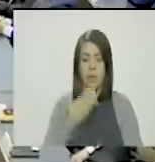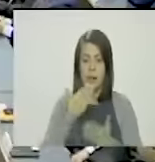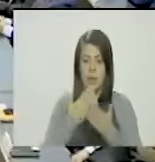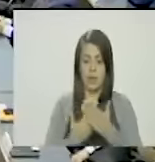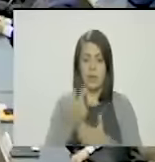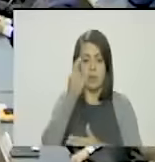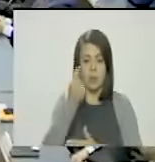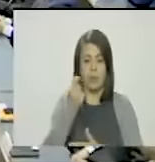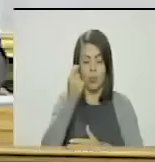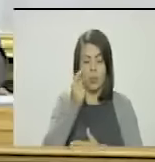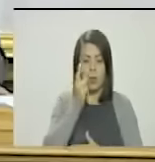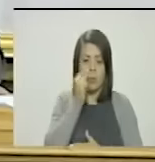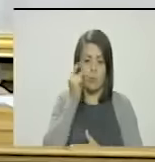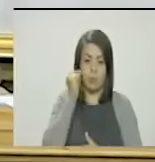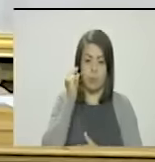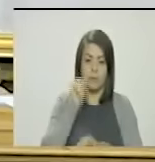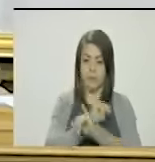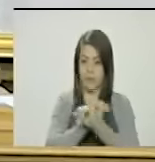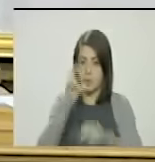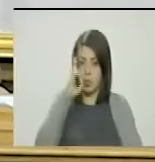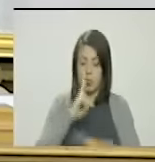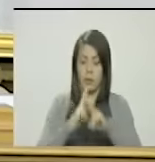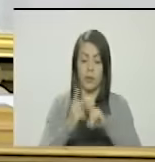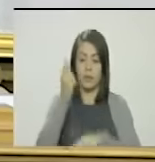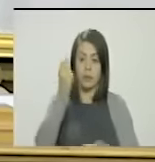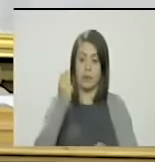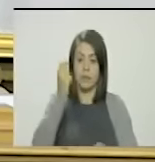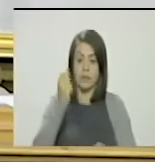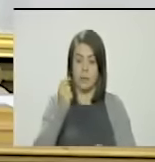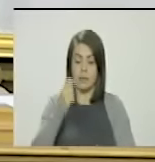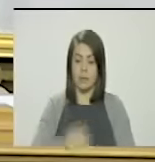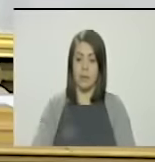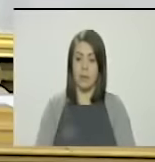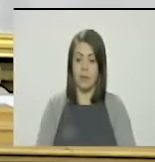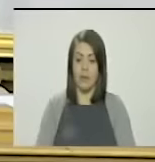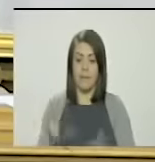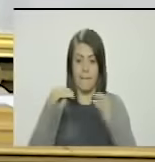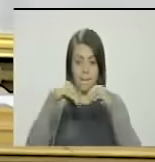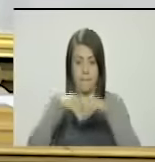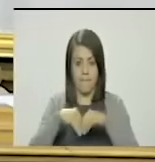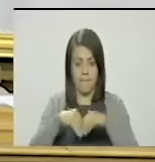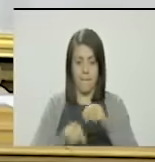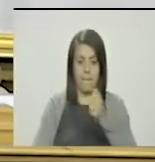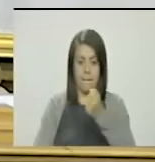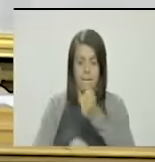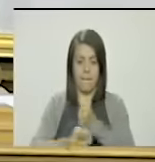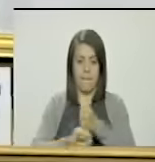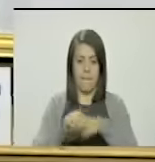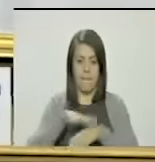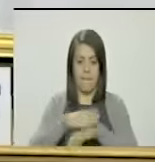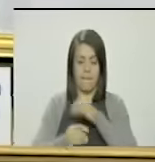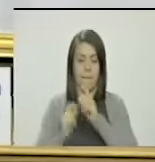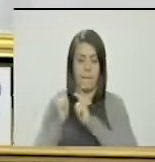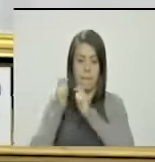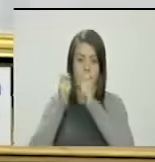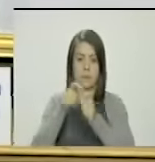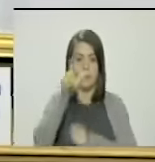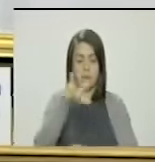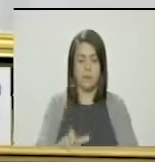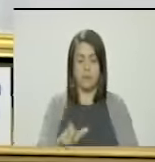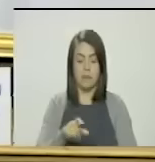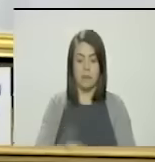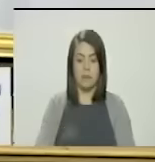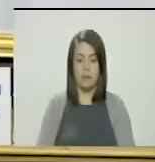Gracias, diputadas y diputados. Las honorables diputadas y los honorables diputados que estén a favor de la designación de